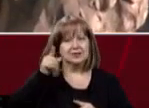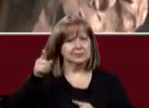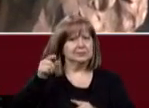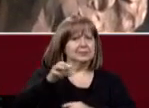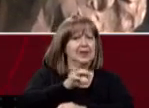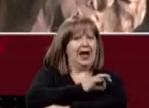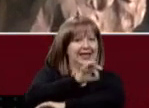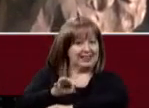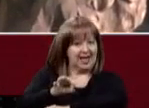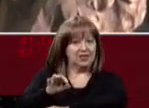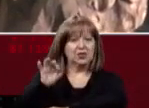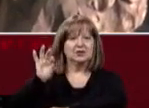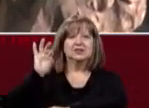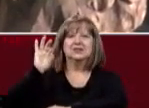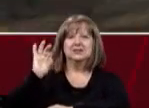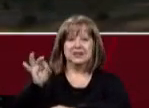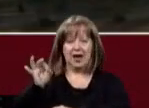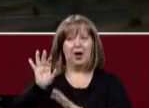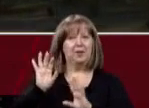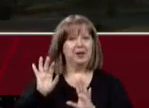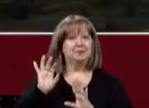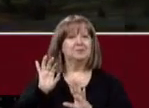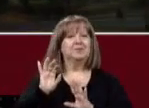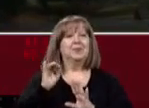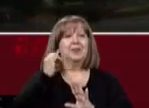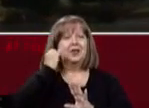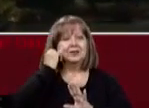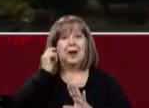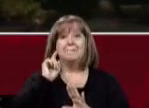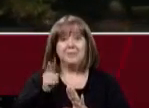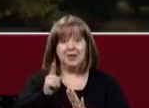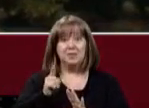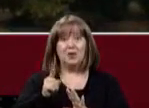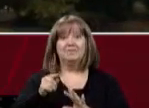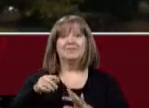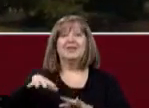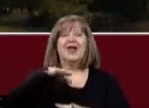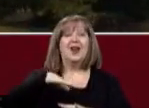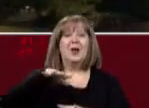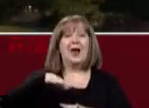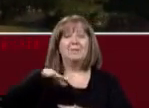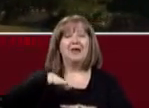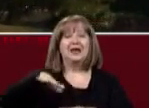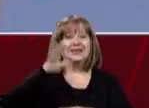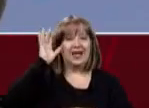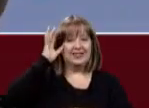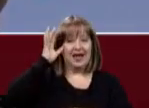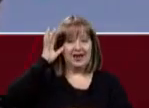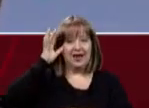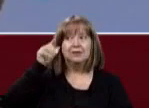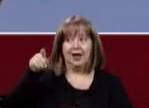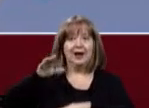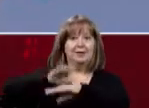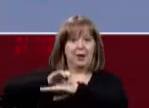justamente es quien ha hecho esta hermosa fuente en la Plaza Italia, por eso estamos acá en este lugar, y muchas otras esculturas en